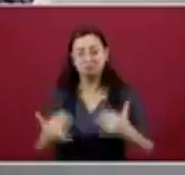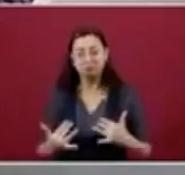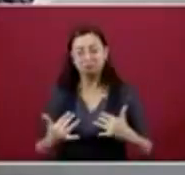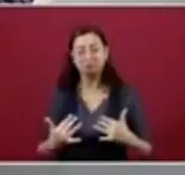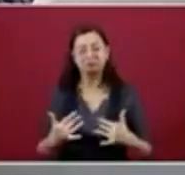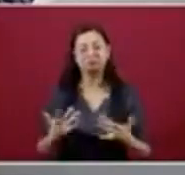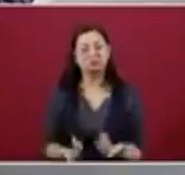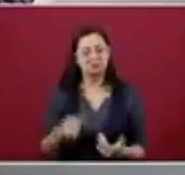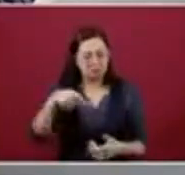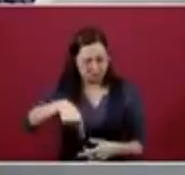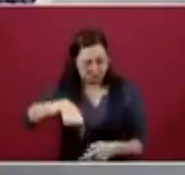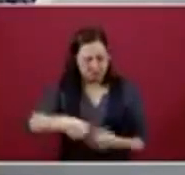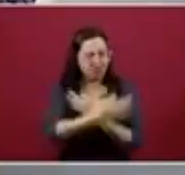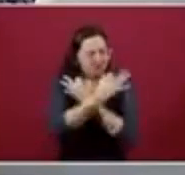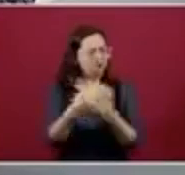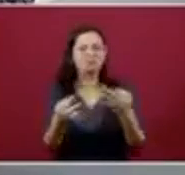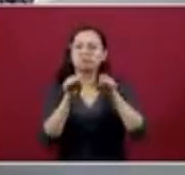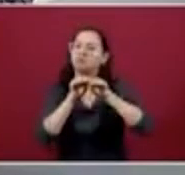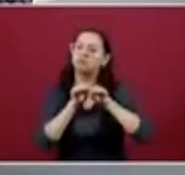transmita, porque